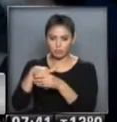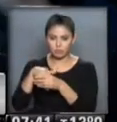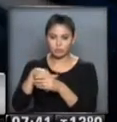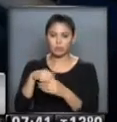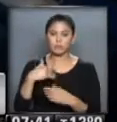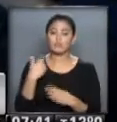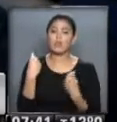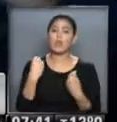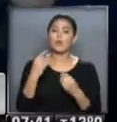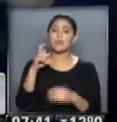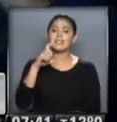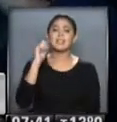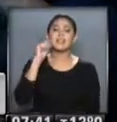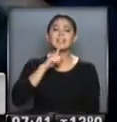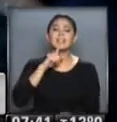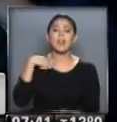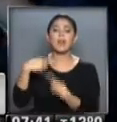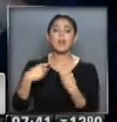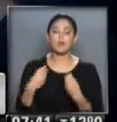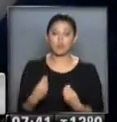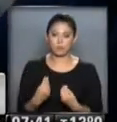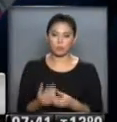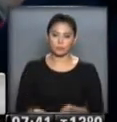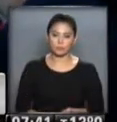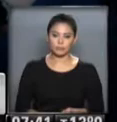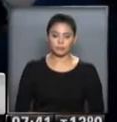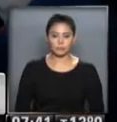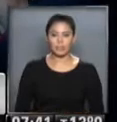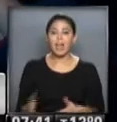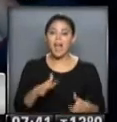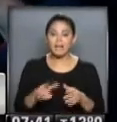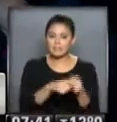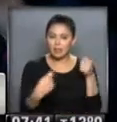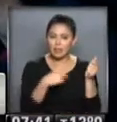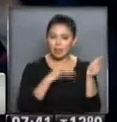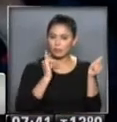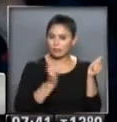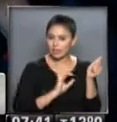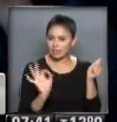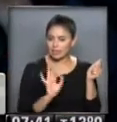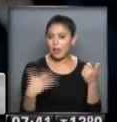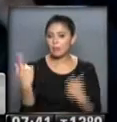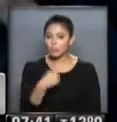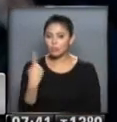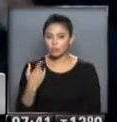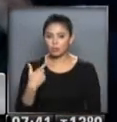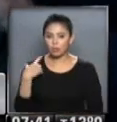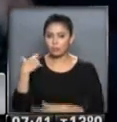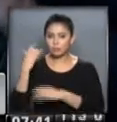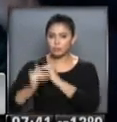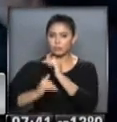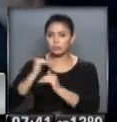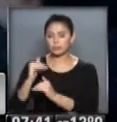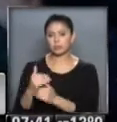lo que va actuando las gentes que se conduzcan a lo mejor a veces nos sale en los diarios que hacemos muchas cosas que que no es